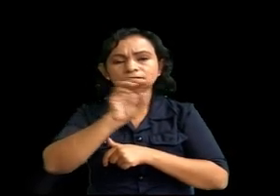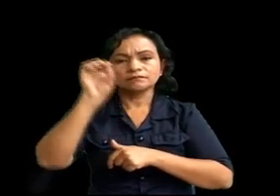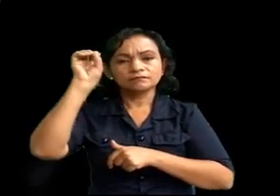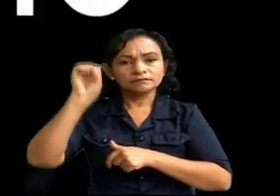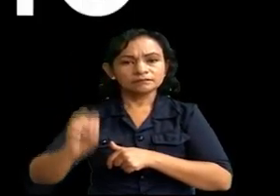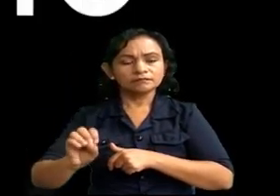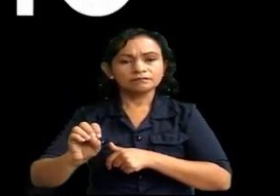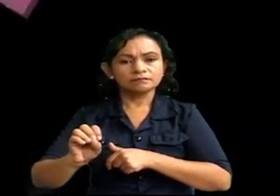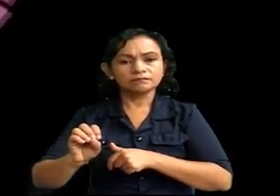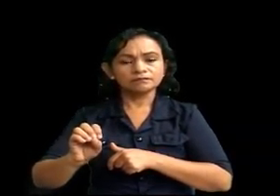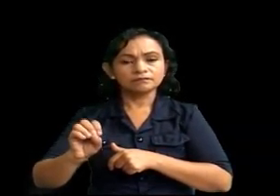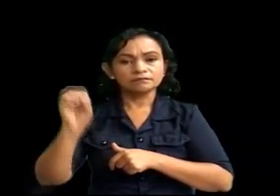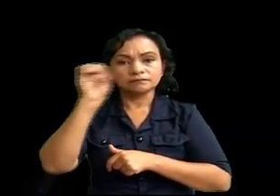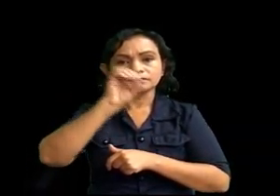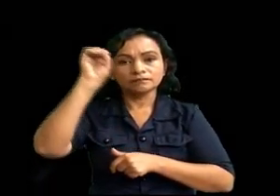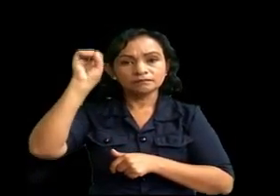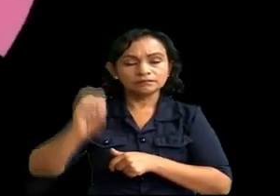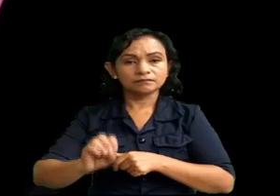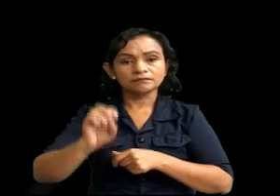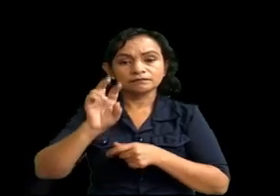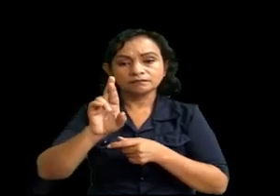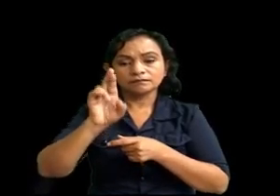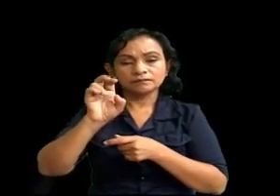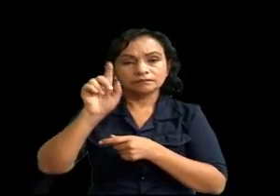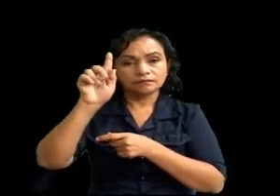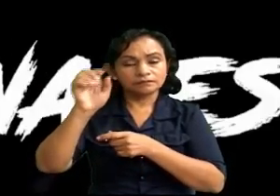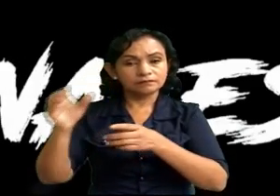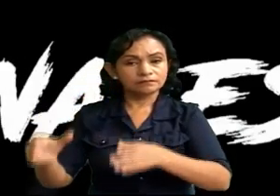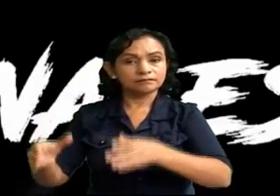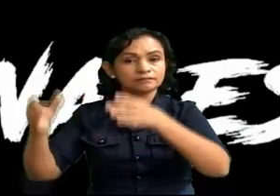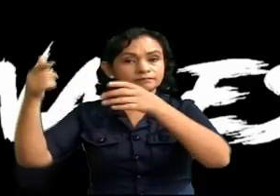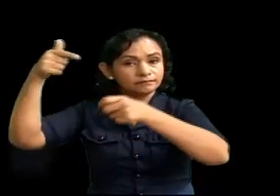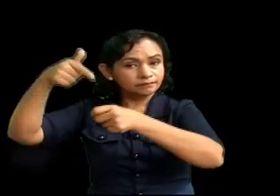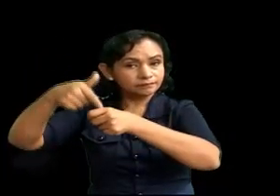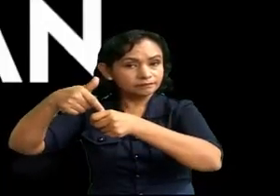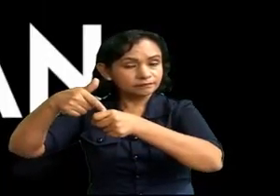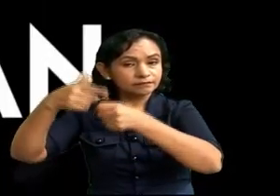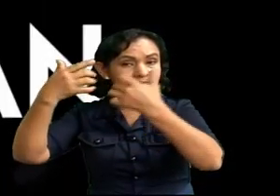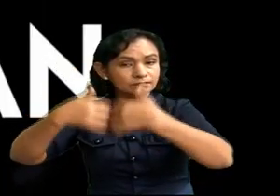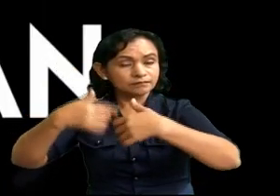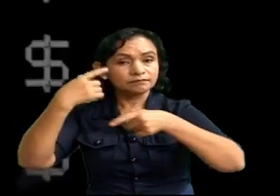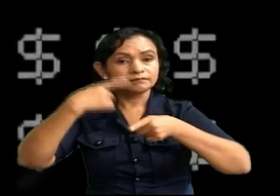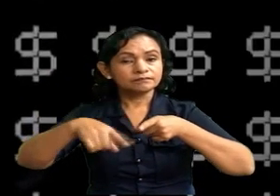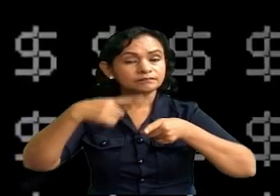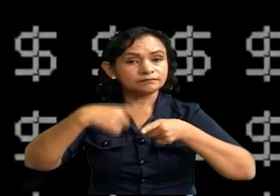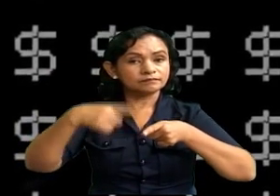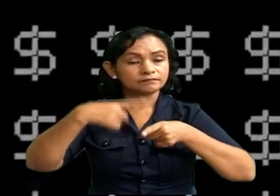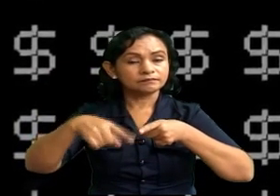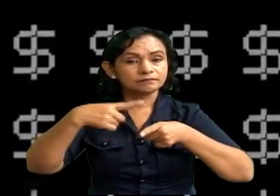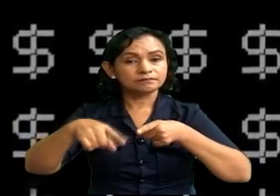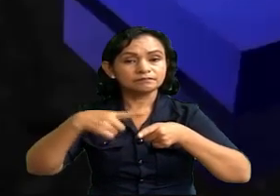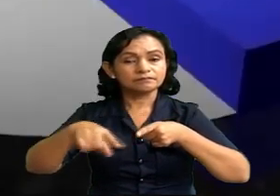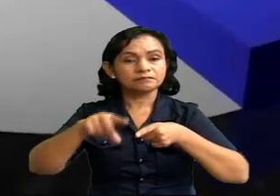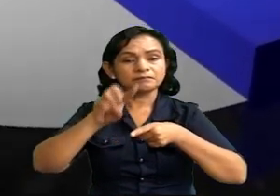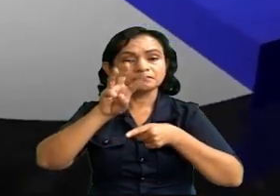33%. El impuesto sobre la renta petrolero que las transnacionales pagaban, apenas